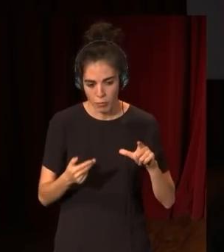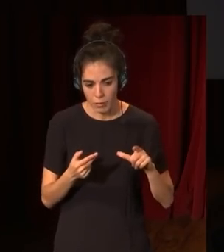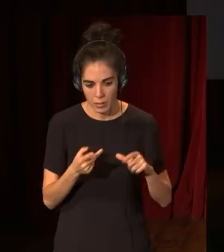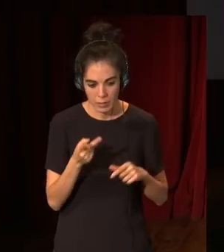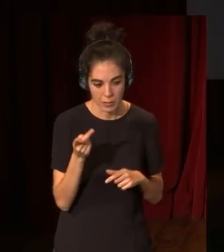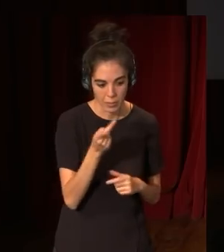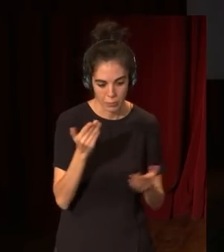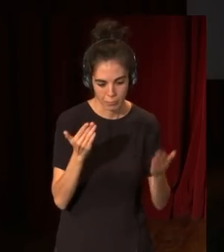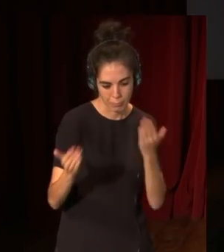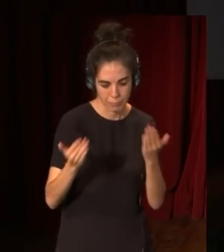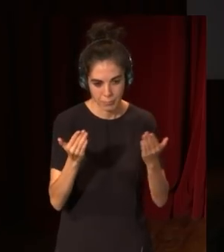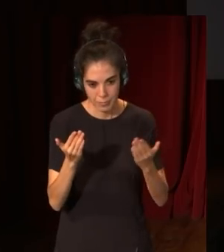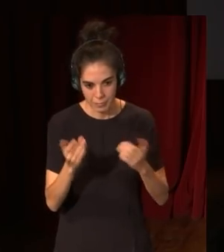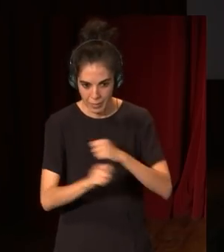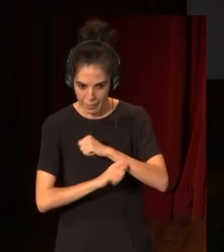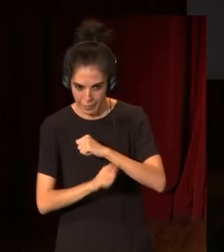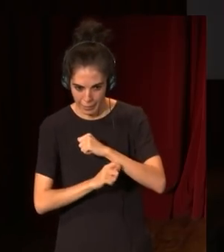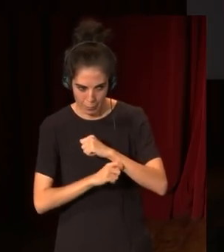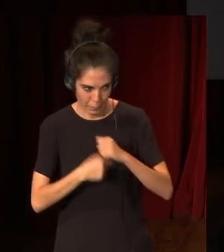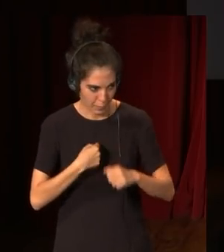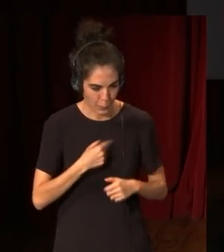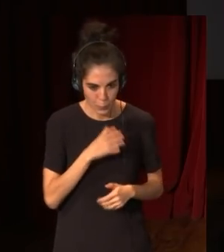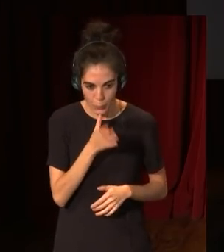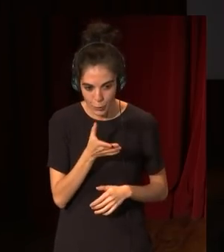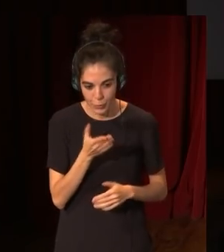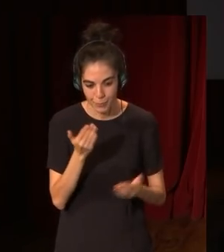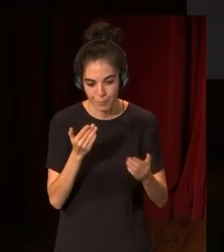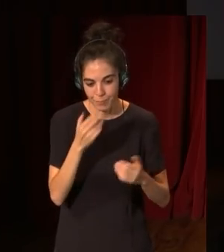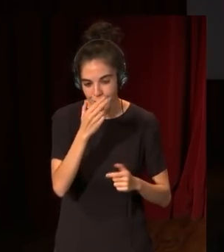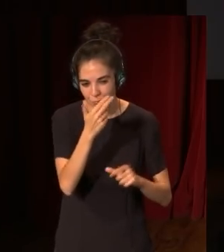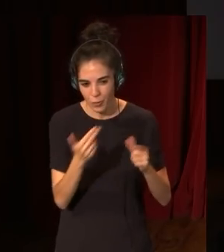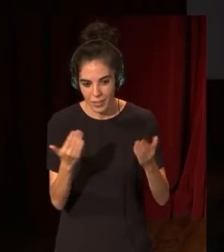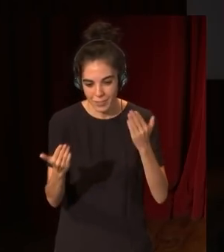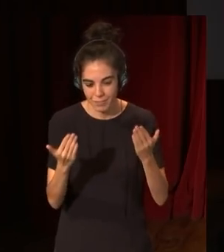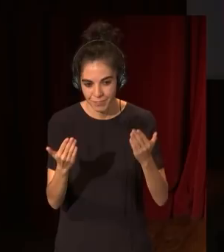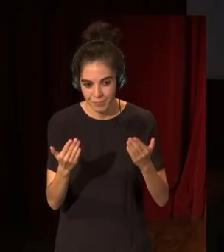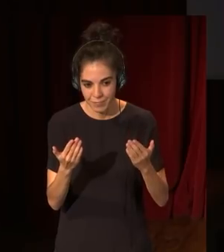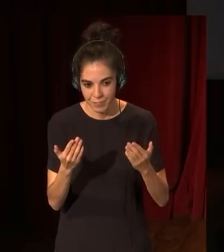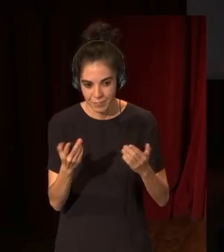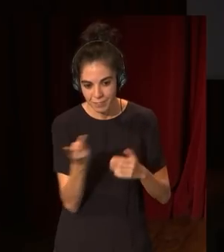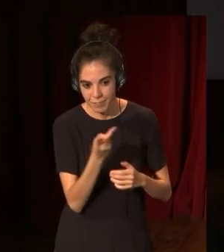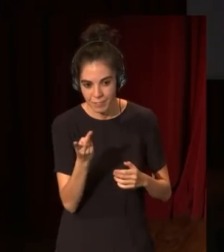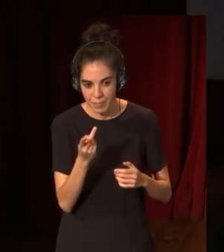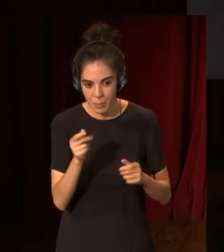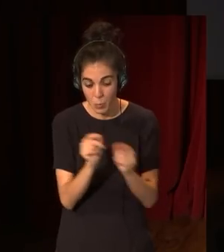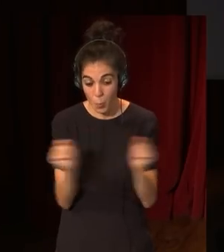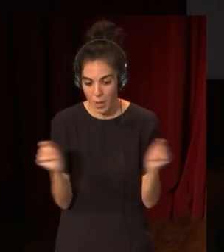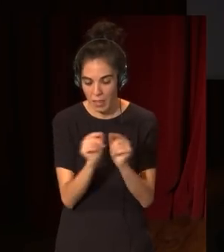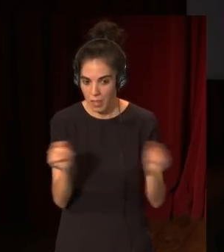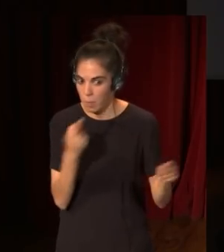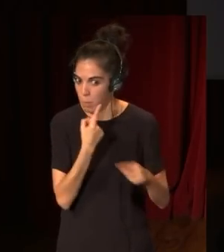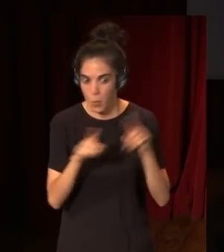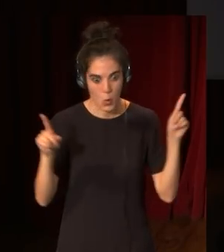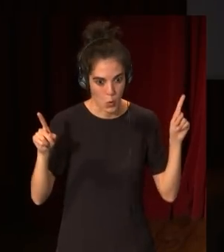una trampa una trampa extraordinaria por mi parte porque son dos obras que tienen unas medidas absolutamente diferentes una